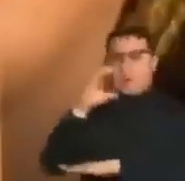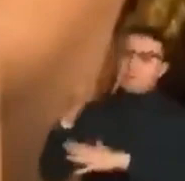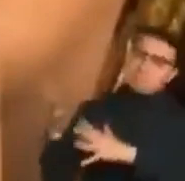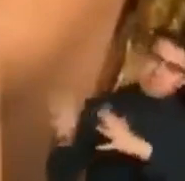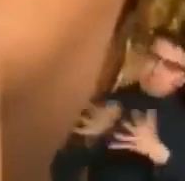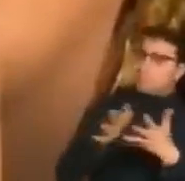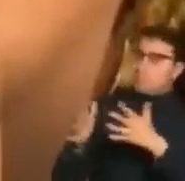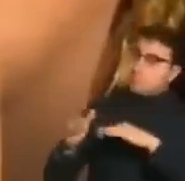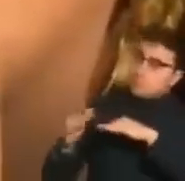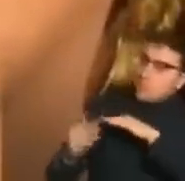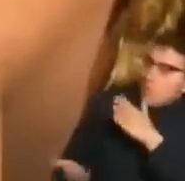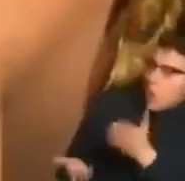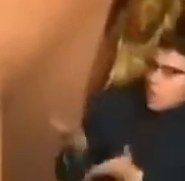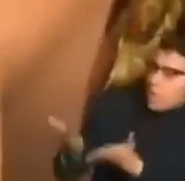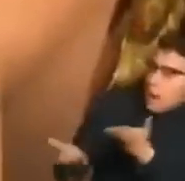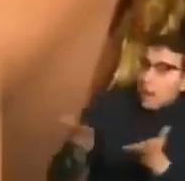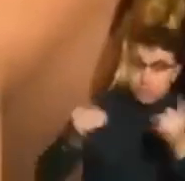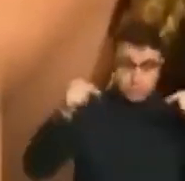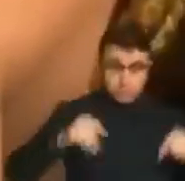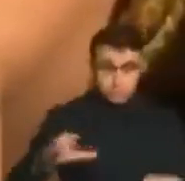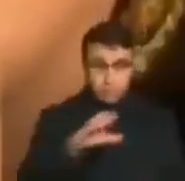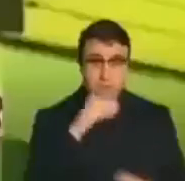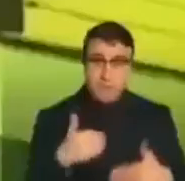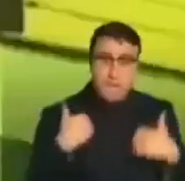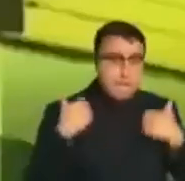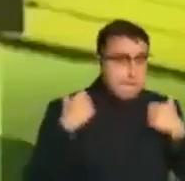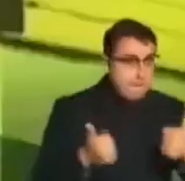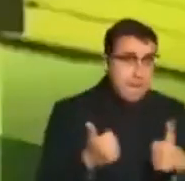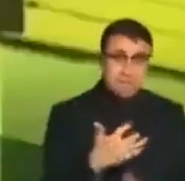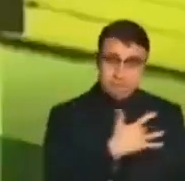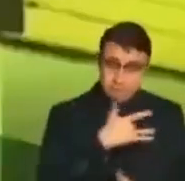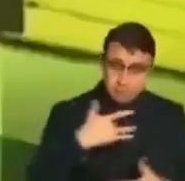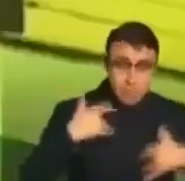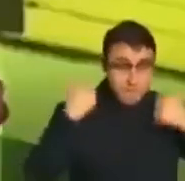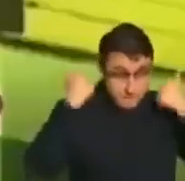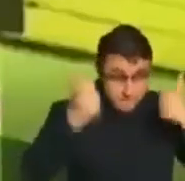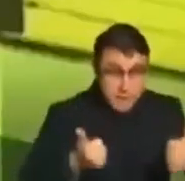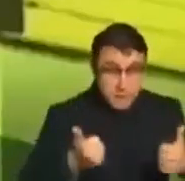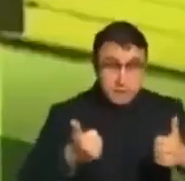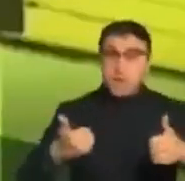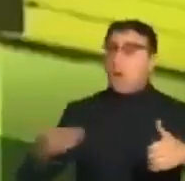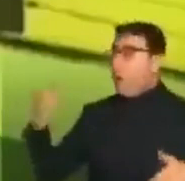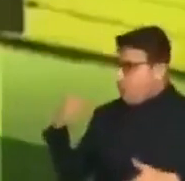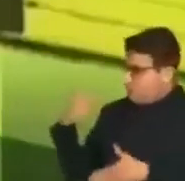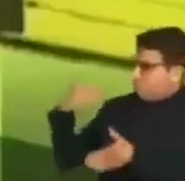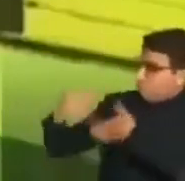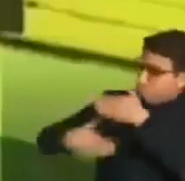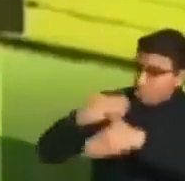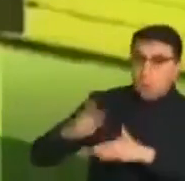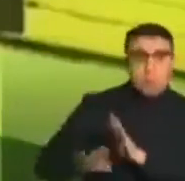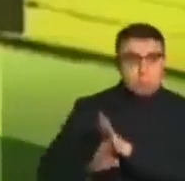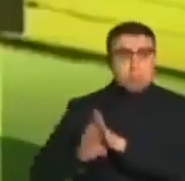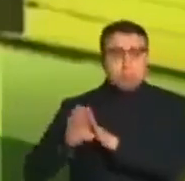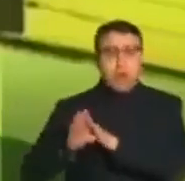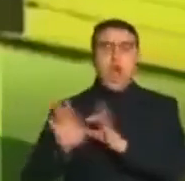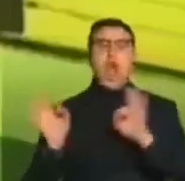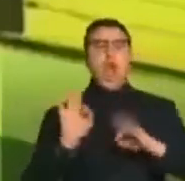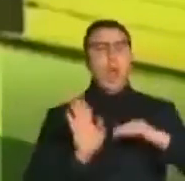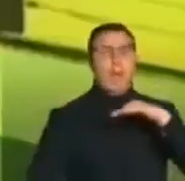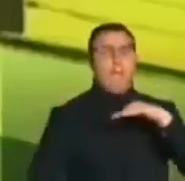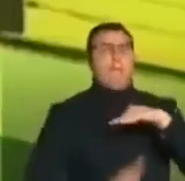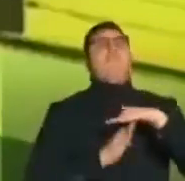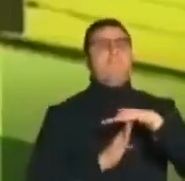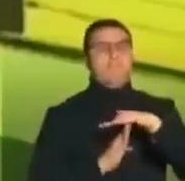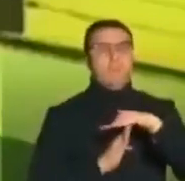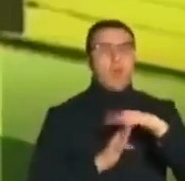si nosotros estamos bien en salud, si hemos avanzado, si estamos estancados o si